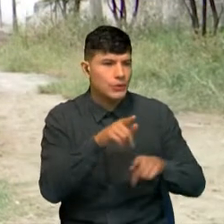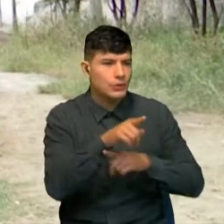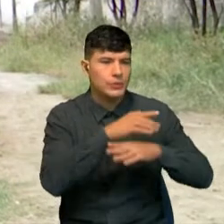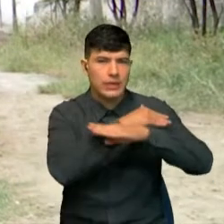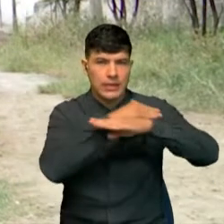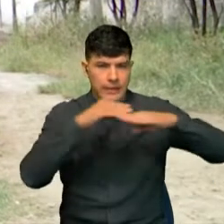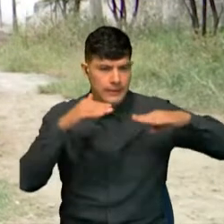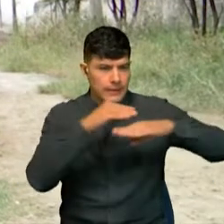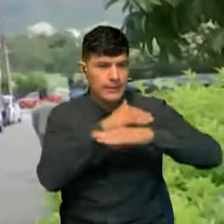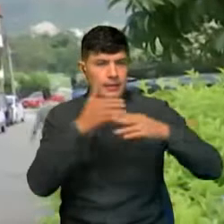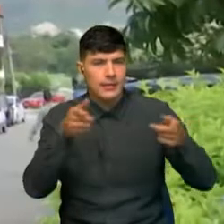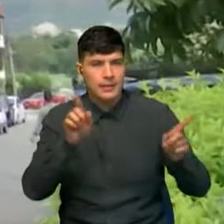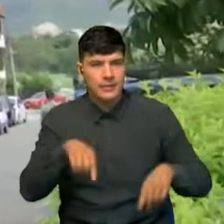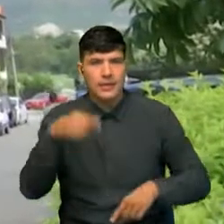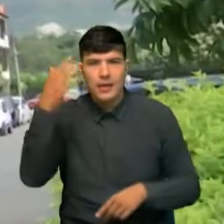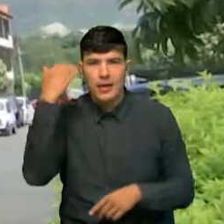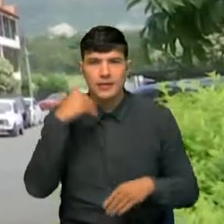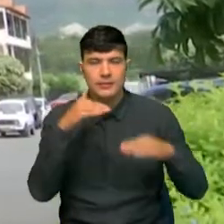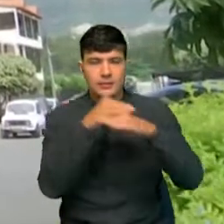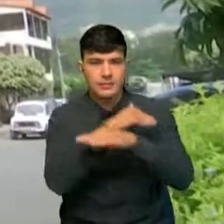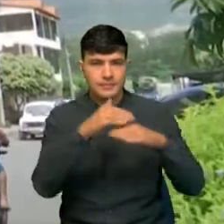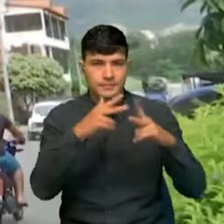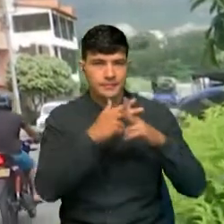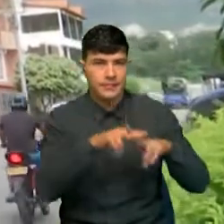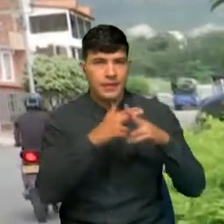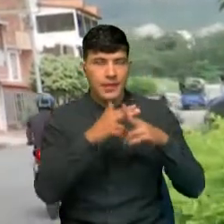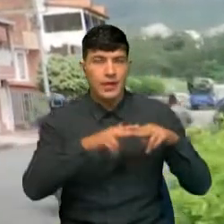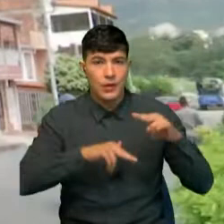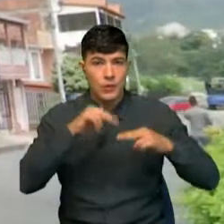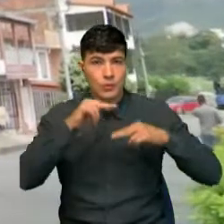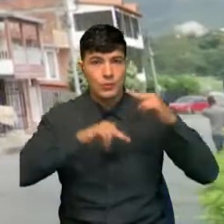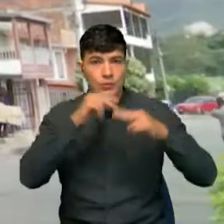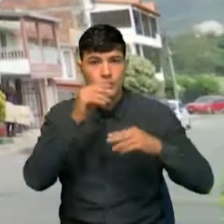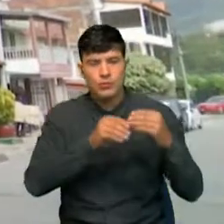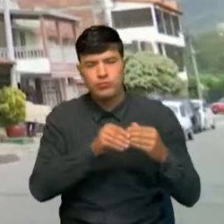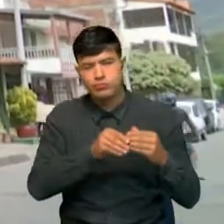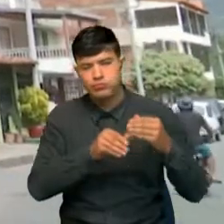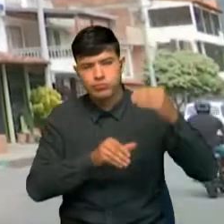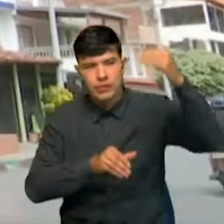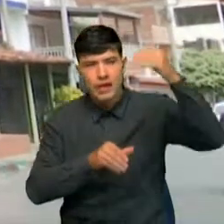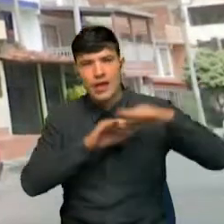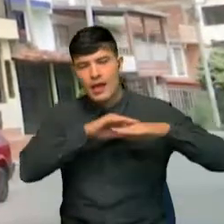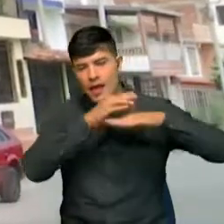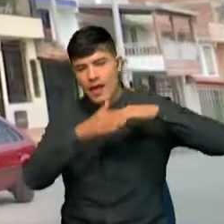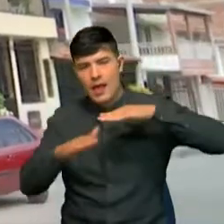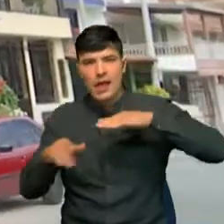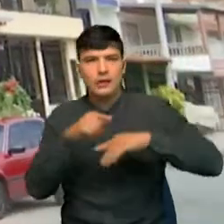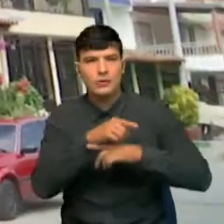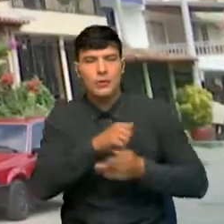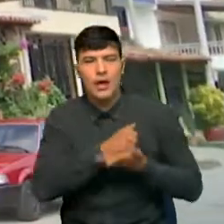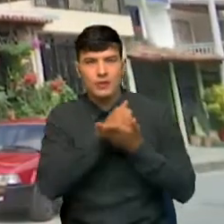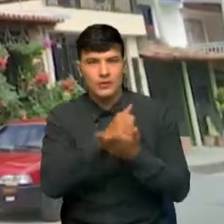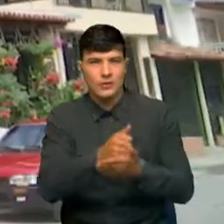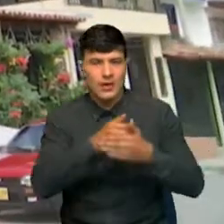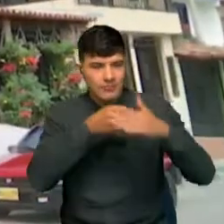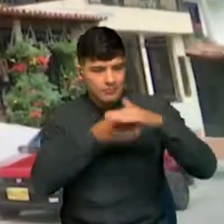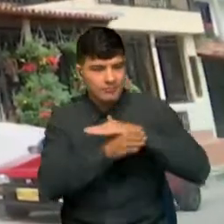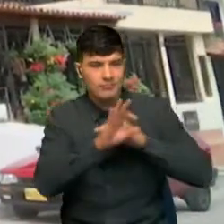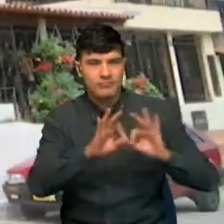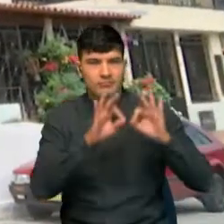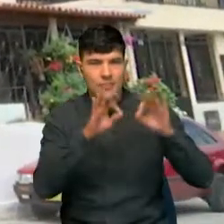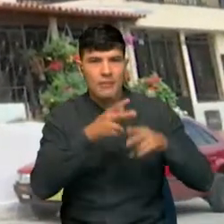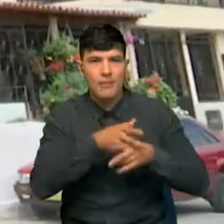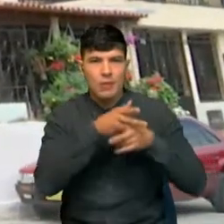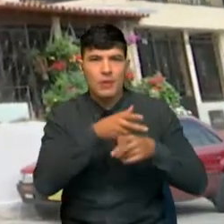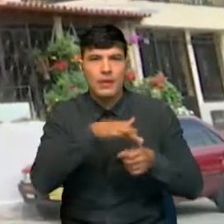vías, hicimos también mantenimiento de las vías y la construcción de un muro que nos ayuda a contener en la entrada entrada de acá del barrio. De esta